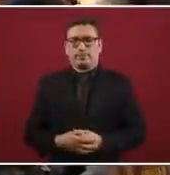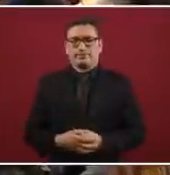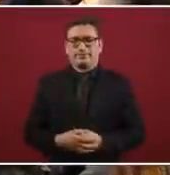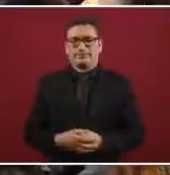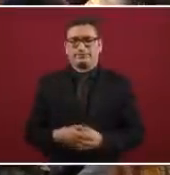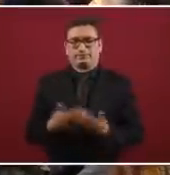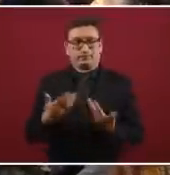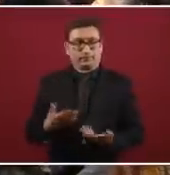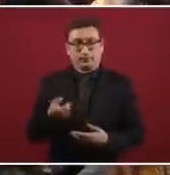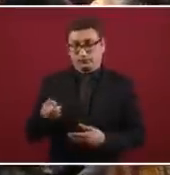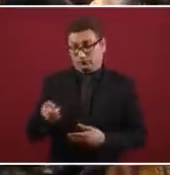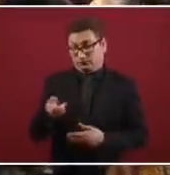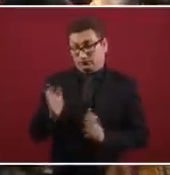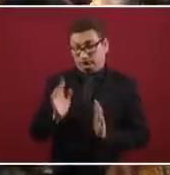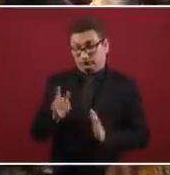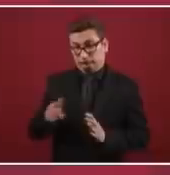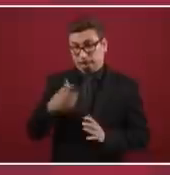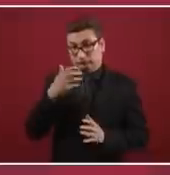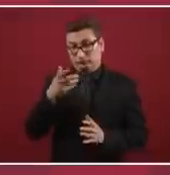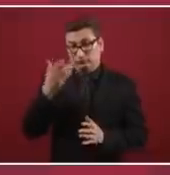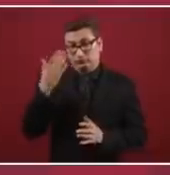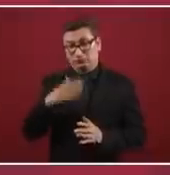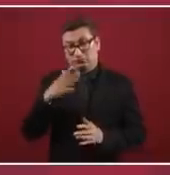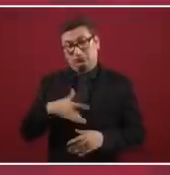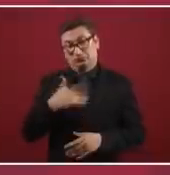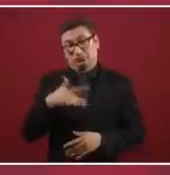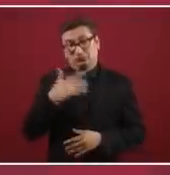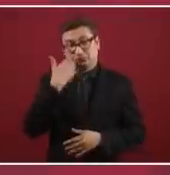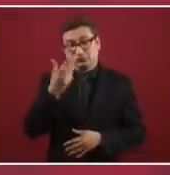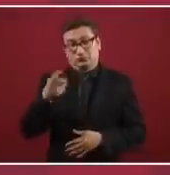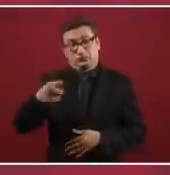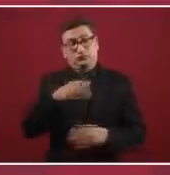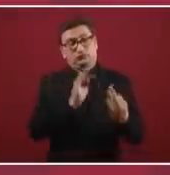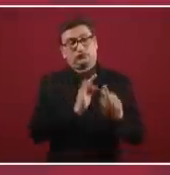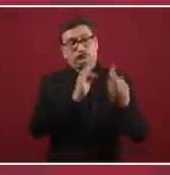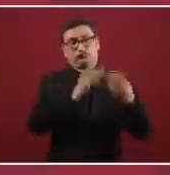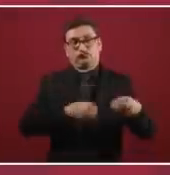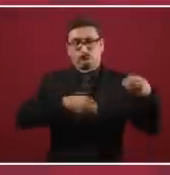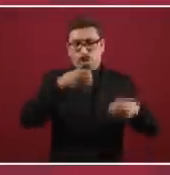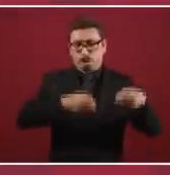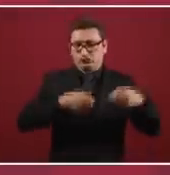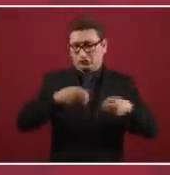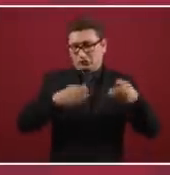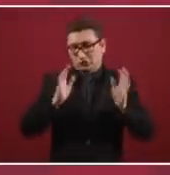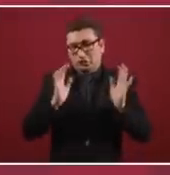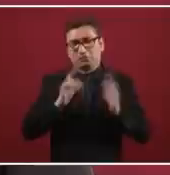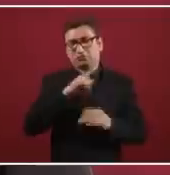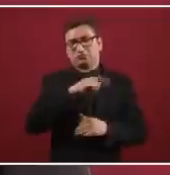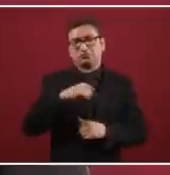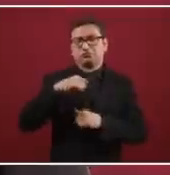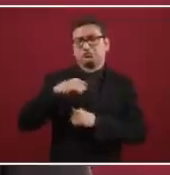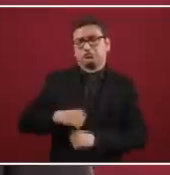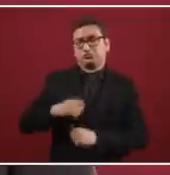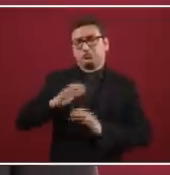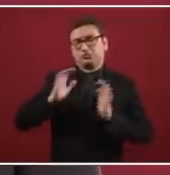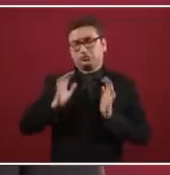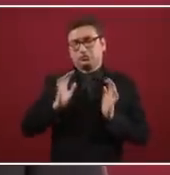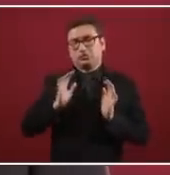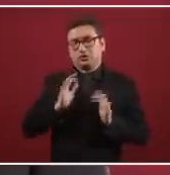está ofreciendo que está dispuesto a comparecer, pues la autoridad debe de